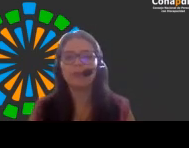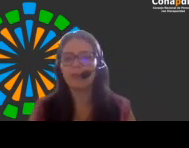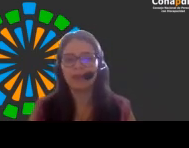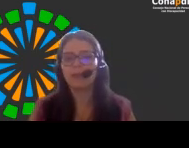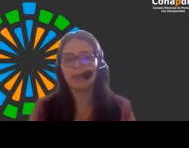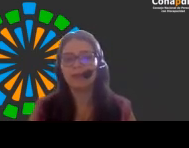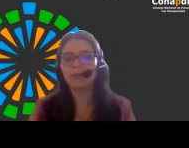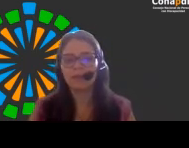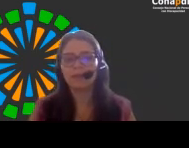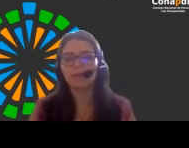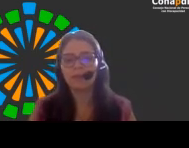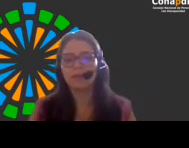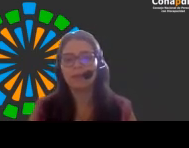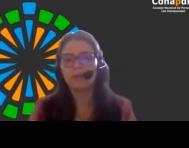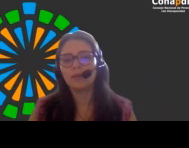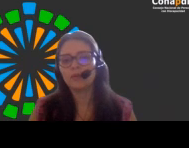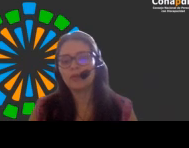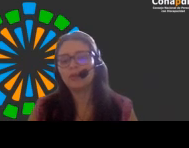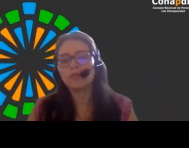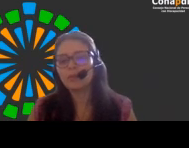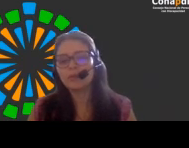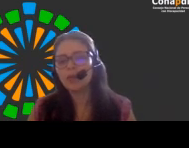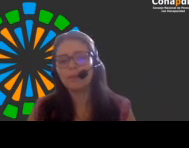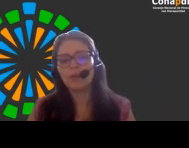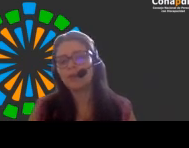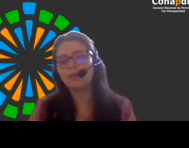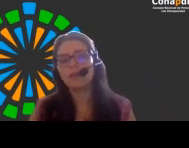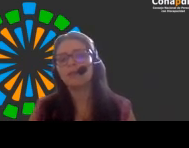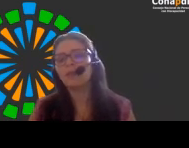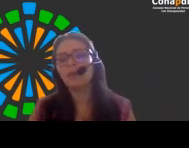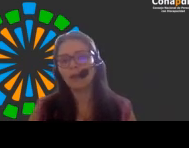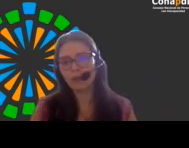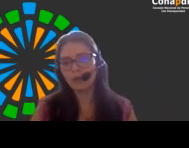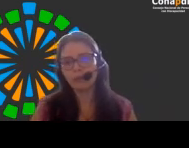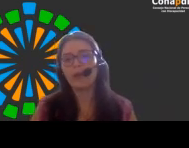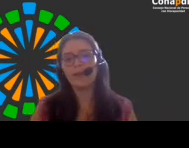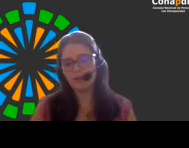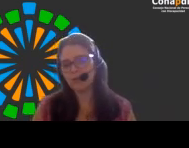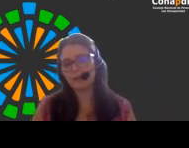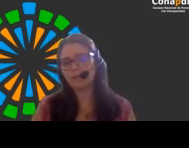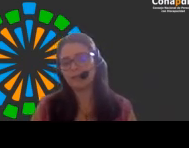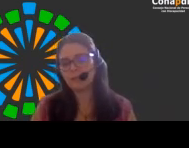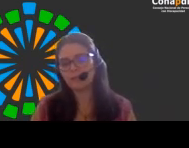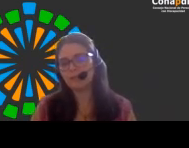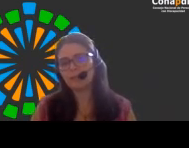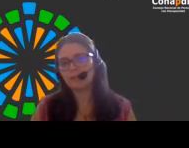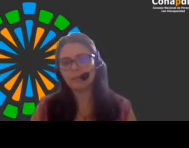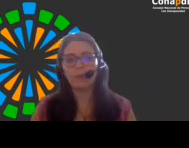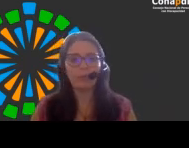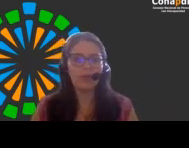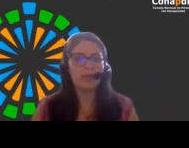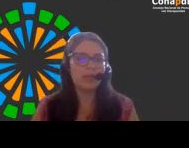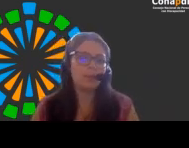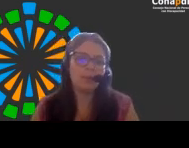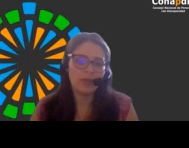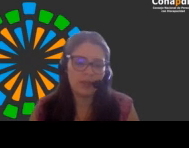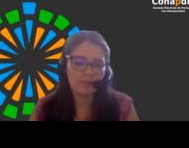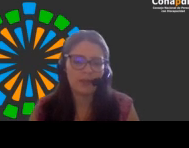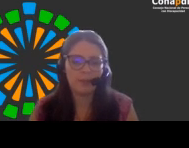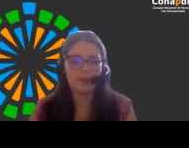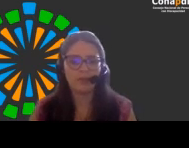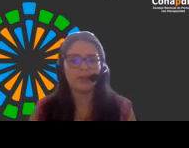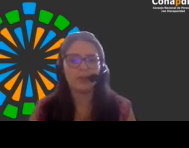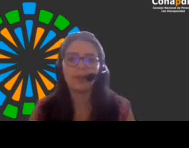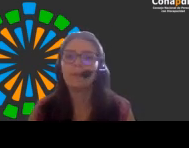instrumentos perfectamente nosotros no somos quién para decir que sí que no pueden hacer por poner el ejemplo